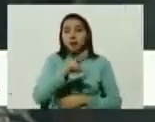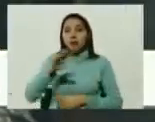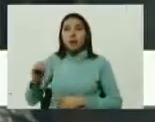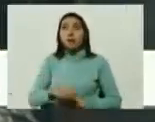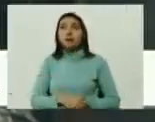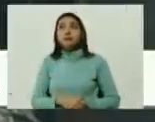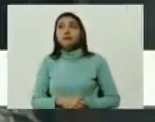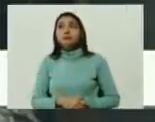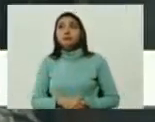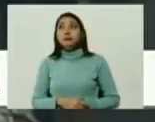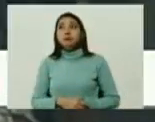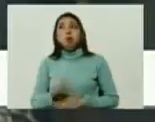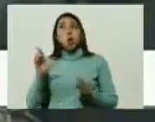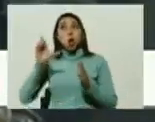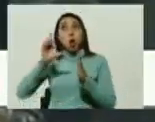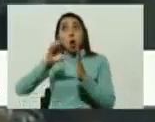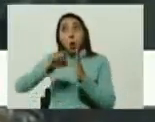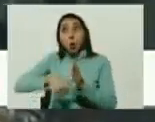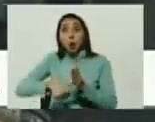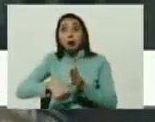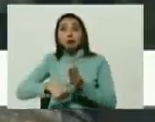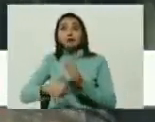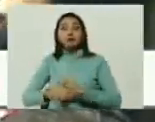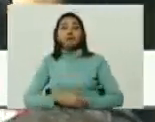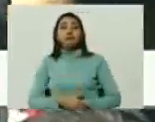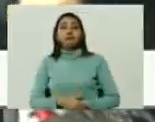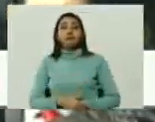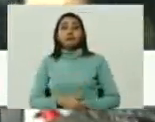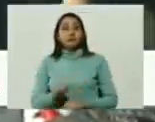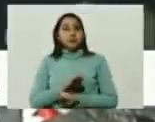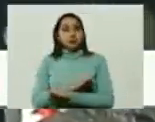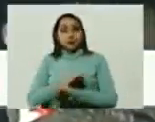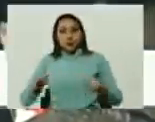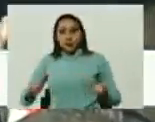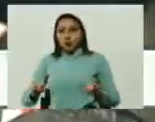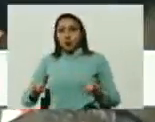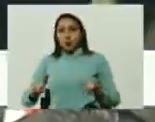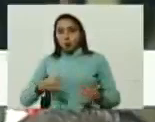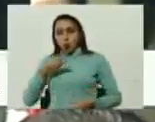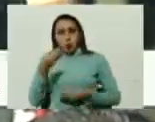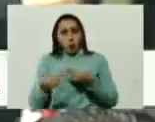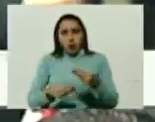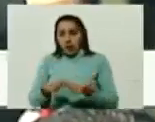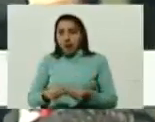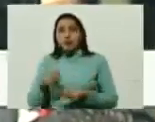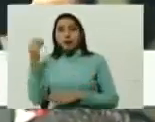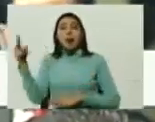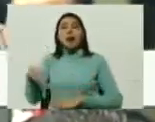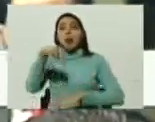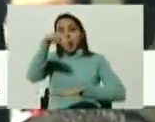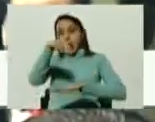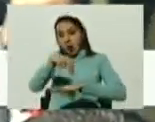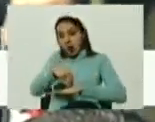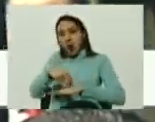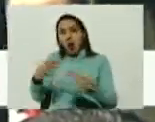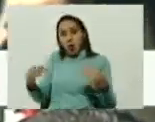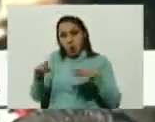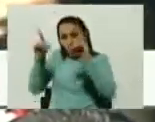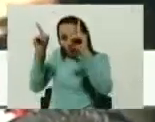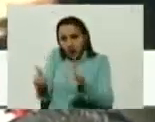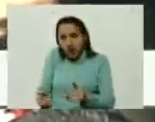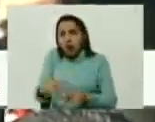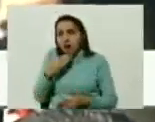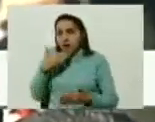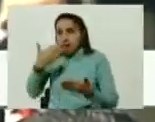y que luego terminó de concretarse con esta asamblea nacional con ustedes gracias